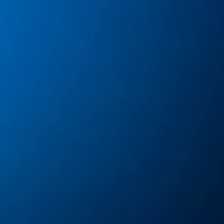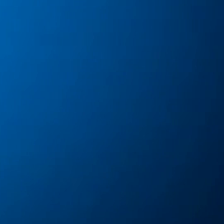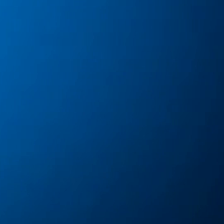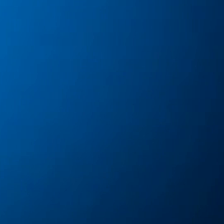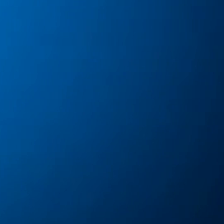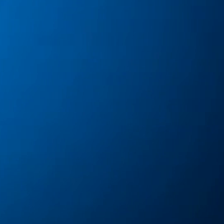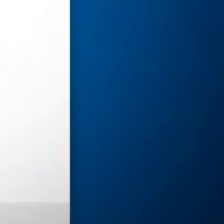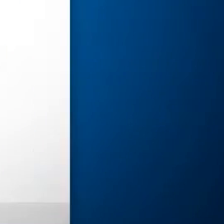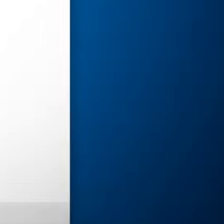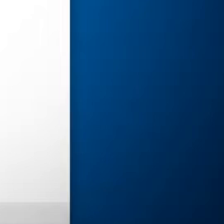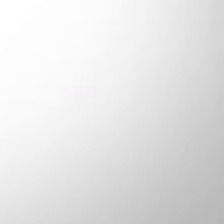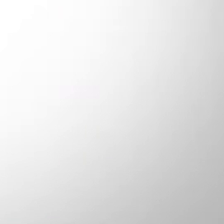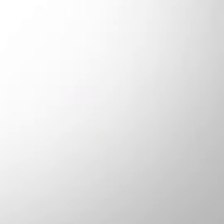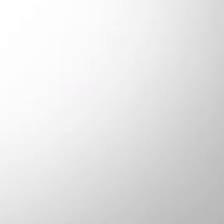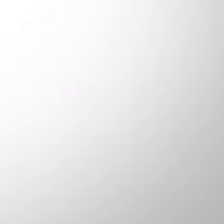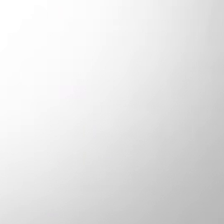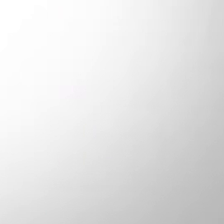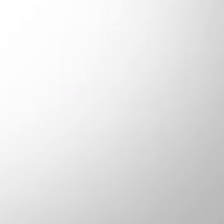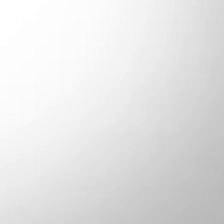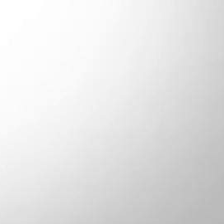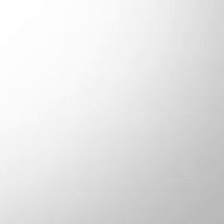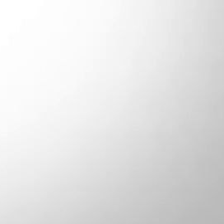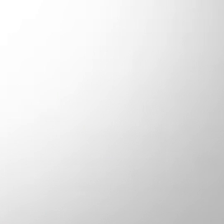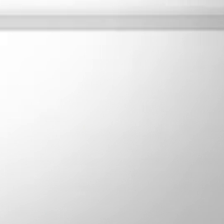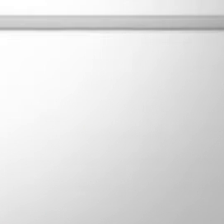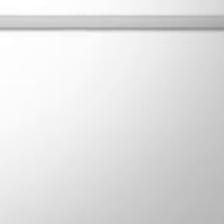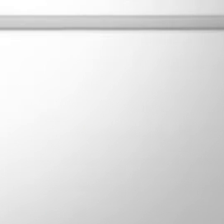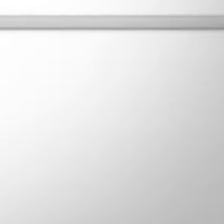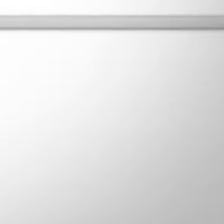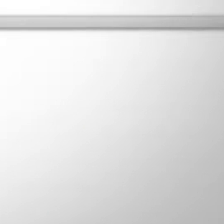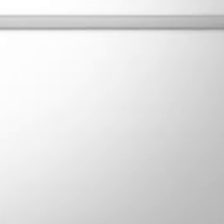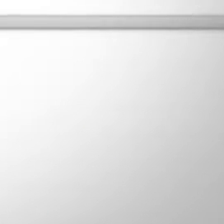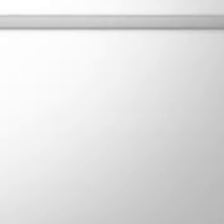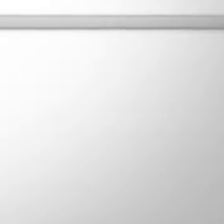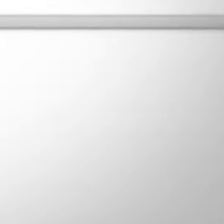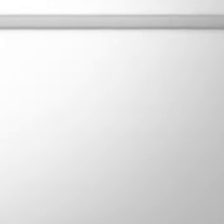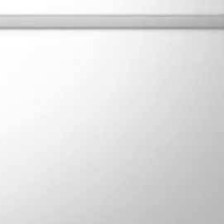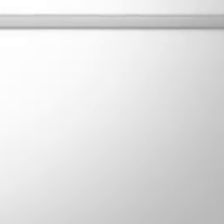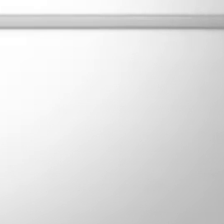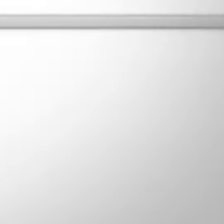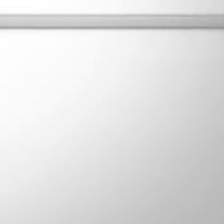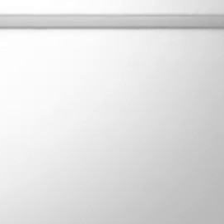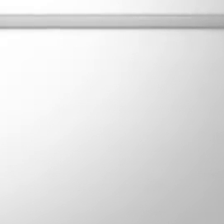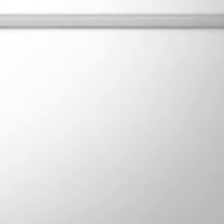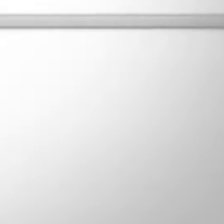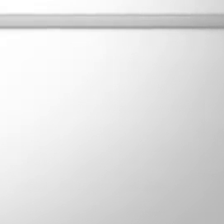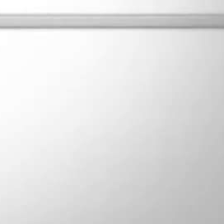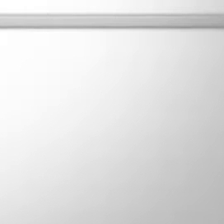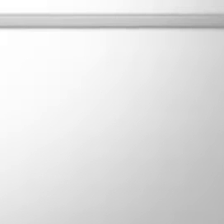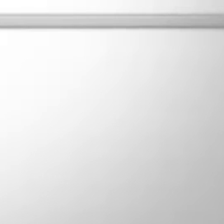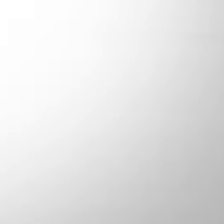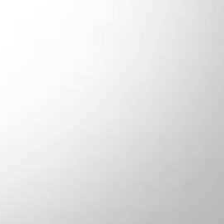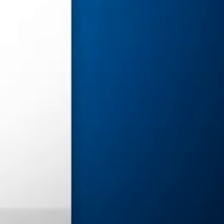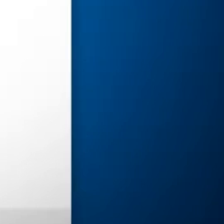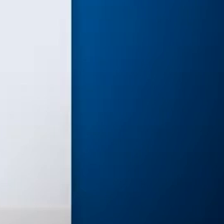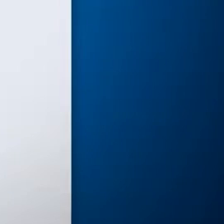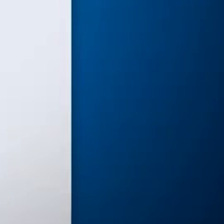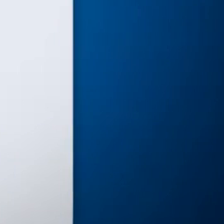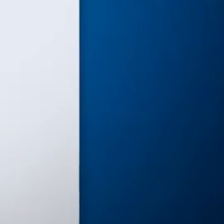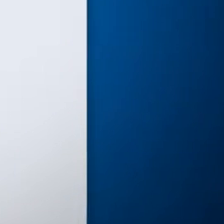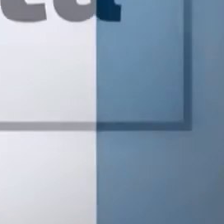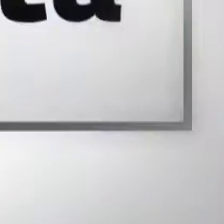síganos y reciba las actualizaciones de lo que sucede de inmediato en su ciudad busque en facebook a enlace televisión